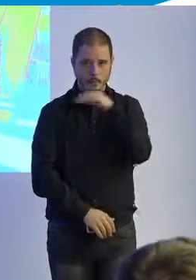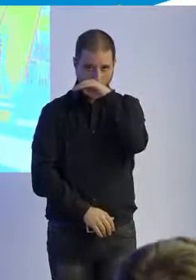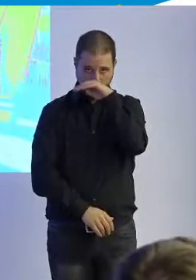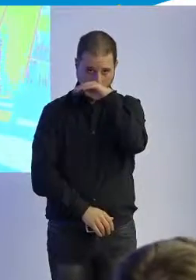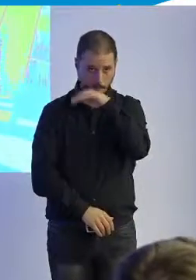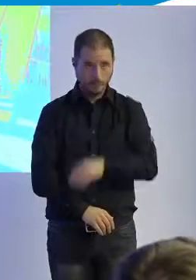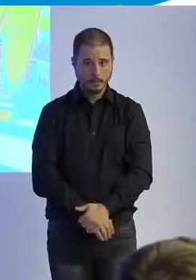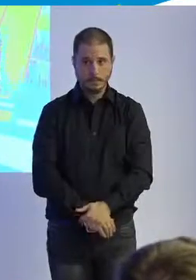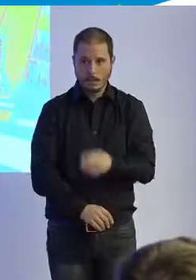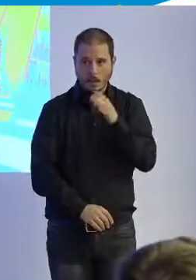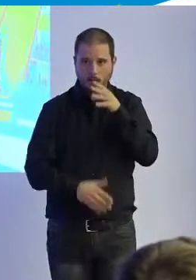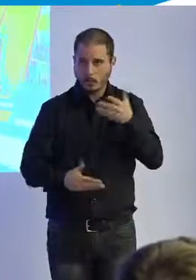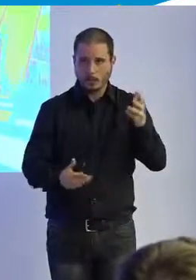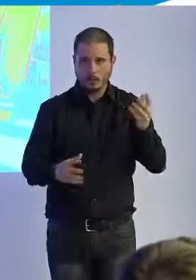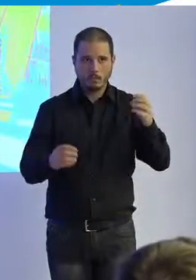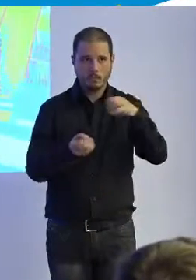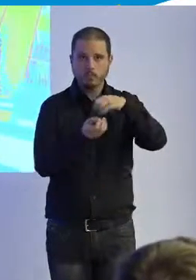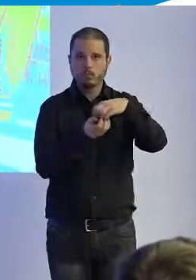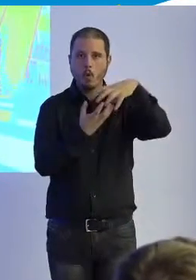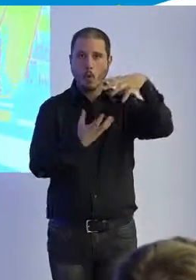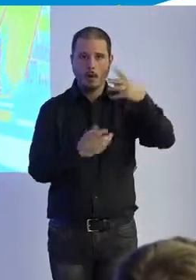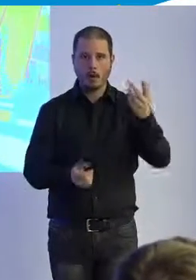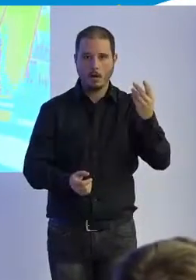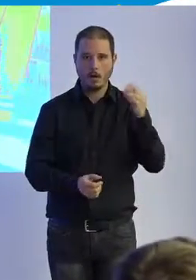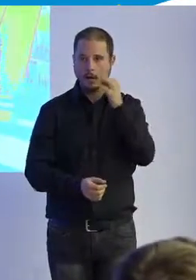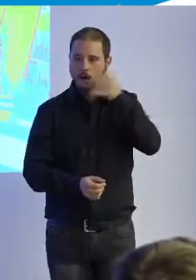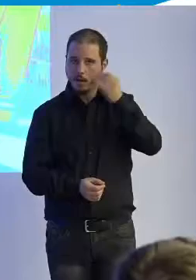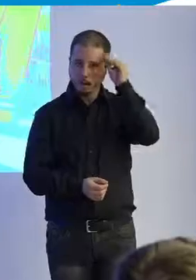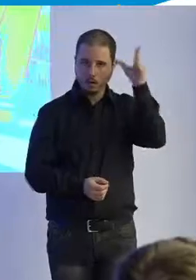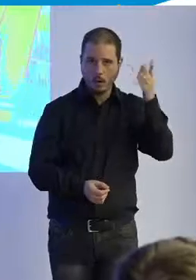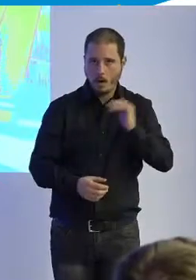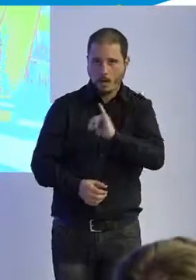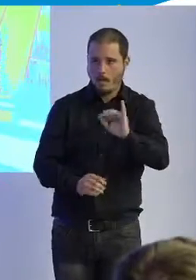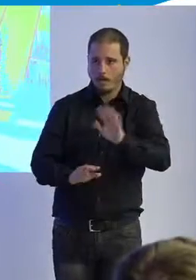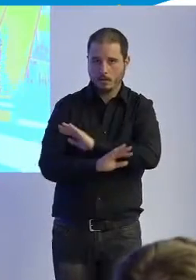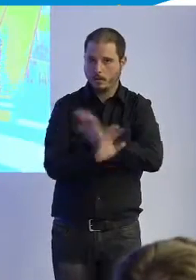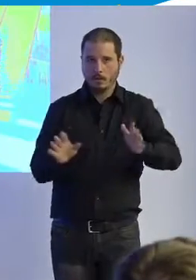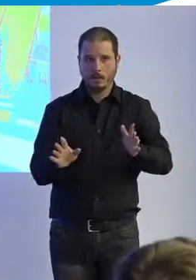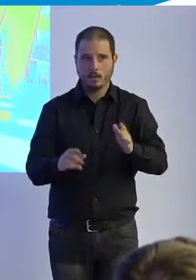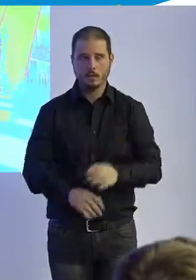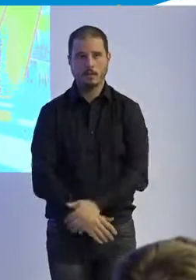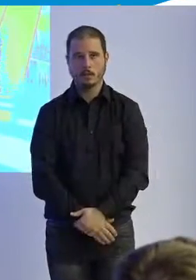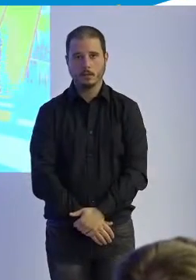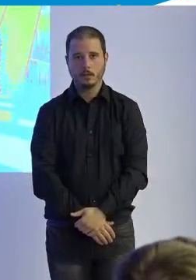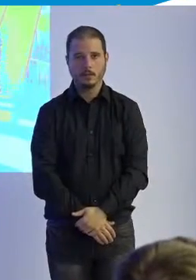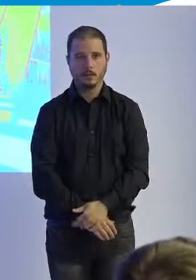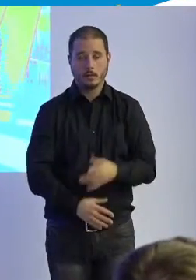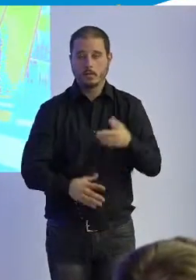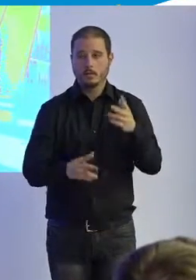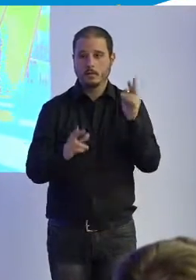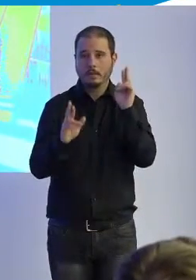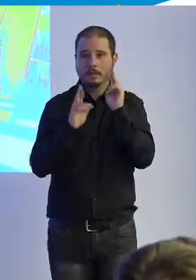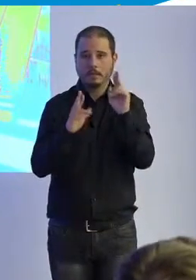hinchando un poco, hay una burbuja, ¿qué cojones? Hay una burbuja del VR y de la R y ya está. O sea, y espero que no